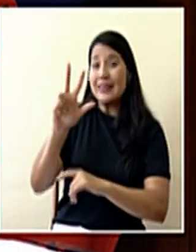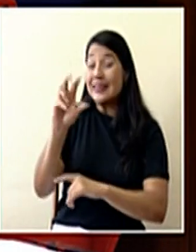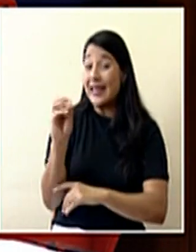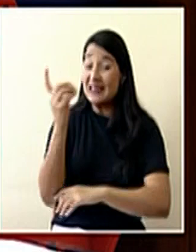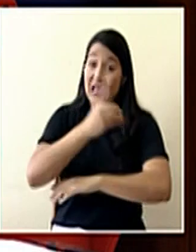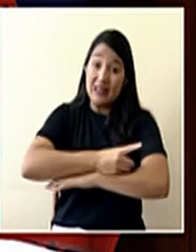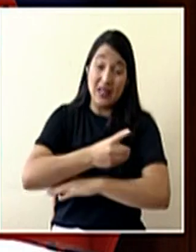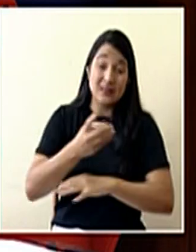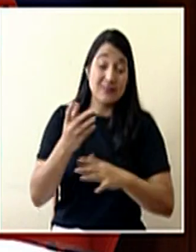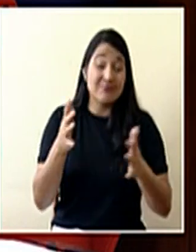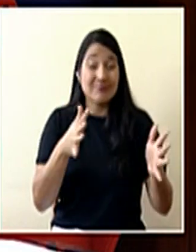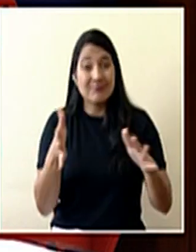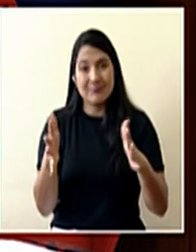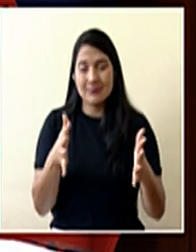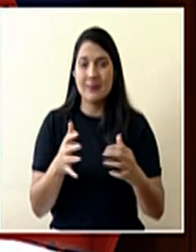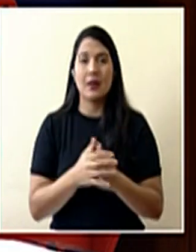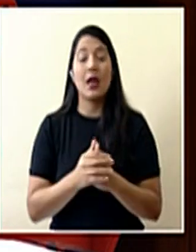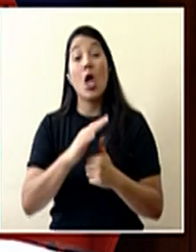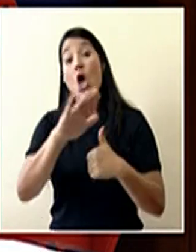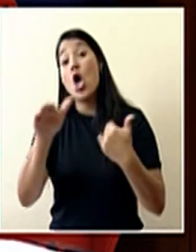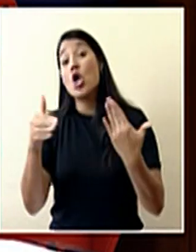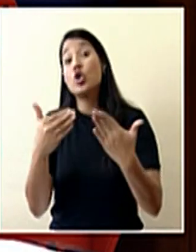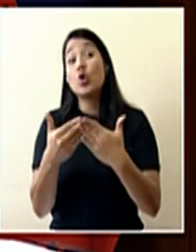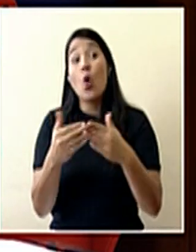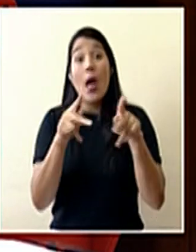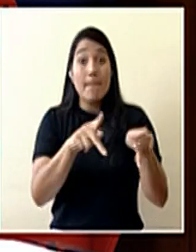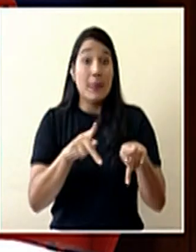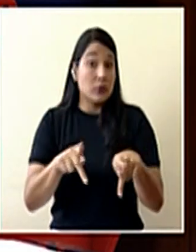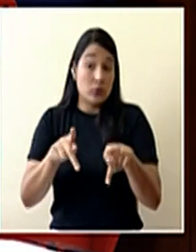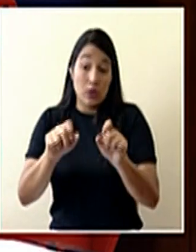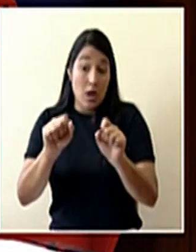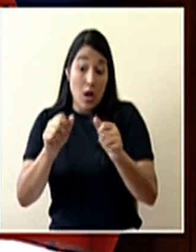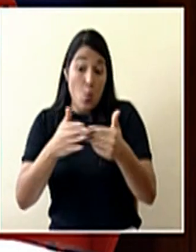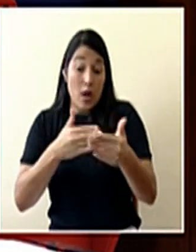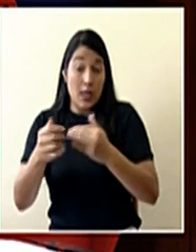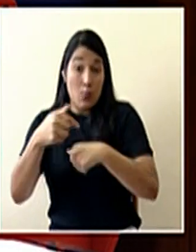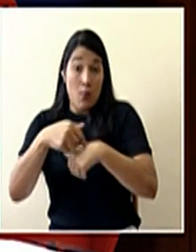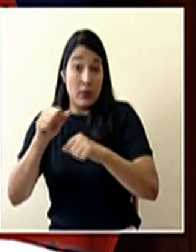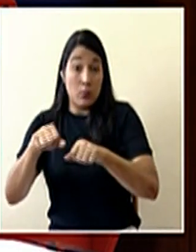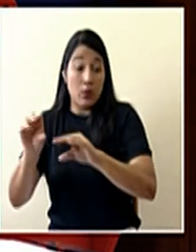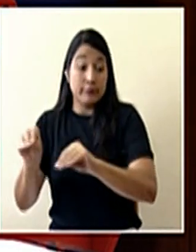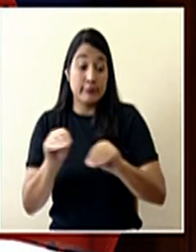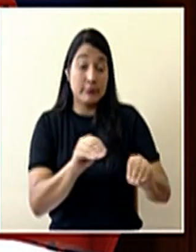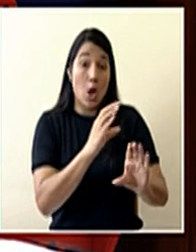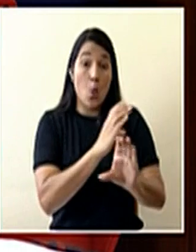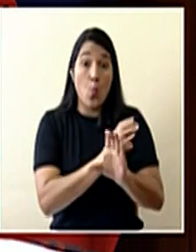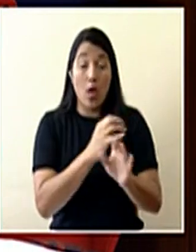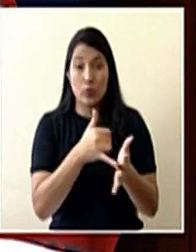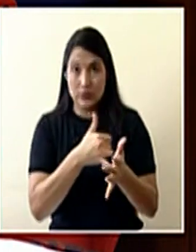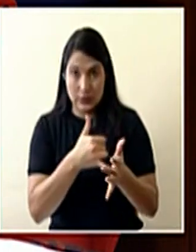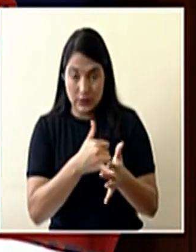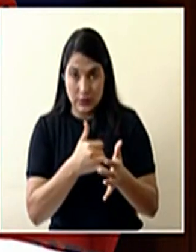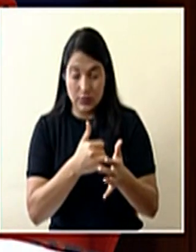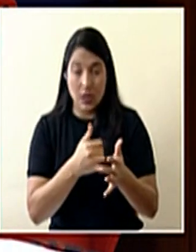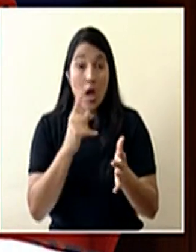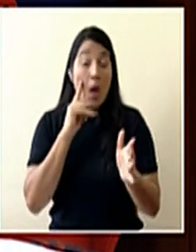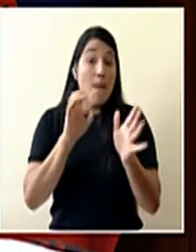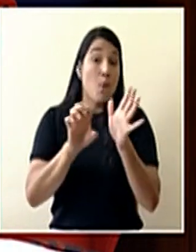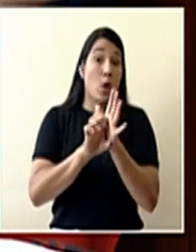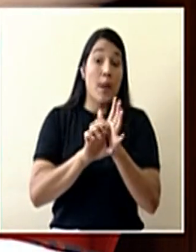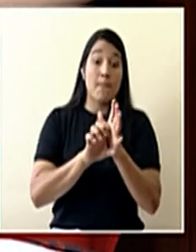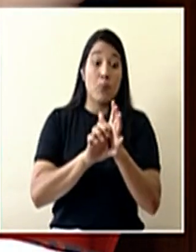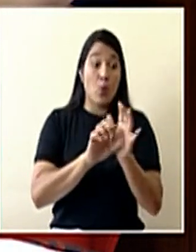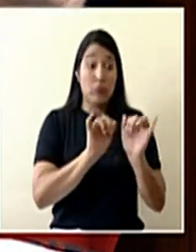COVID. Todo paciente es susceptible de estar en una unidad de cuidados intensivos. De hecho, tenemos pacientes desde